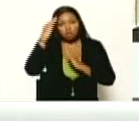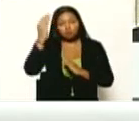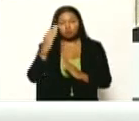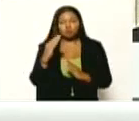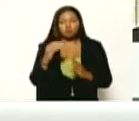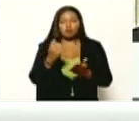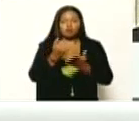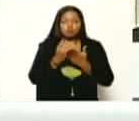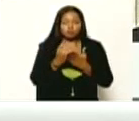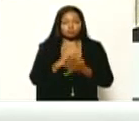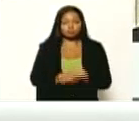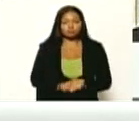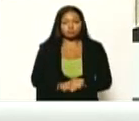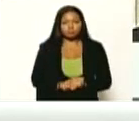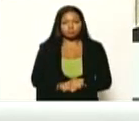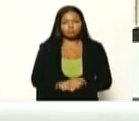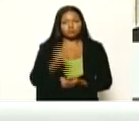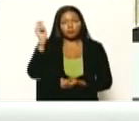mes de julio,